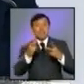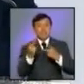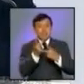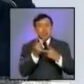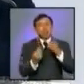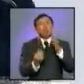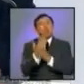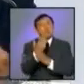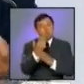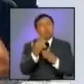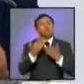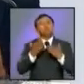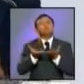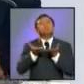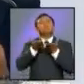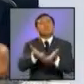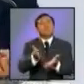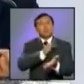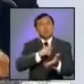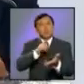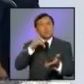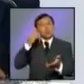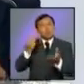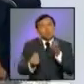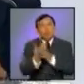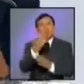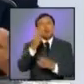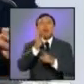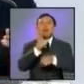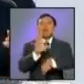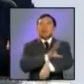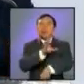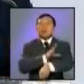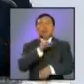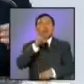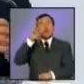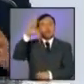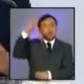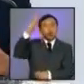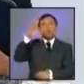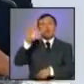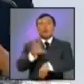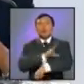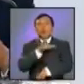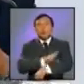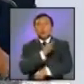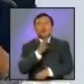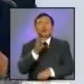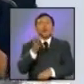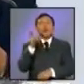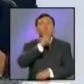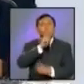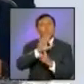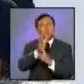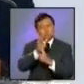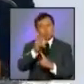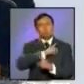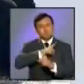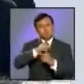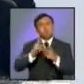y no pues que iba a hablar de ella en fin esa es Josefina Peña Nieto gris